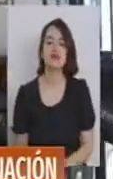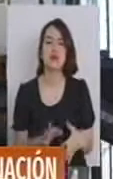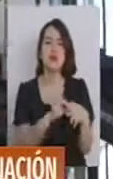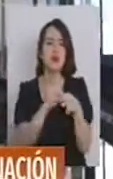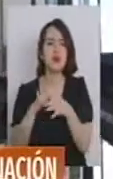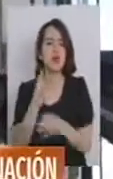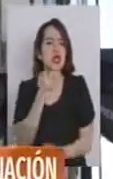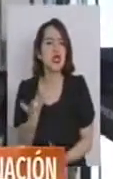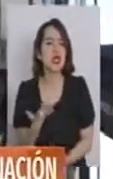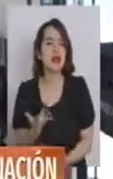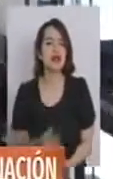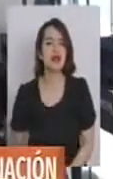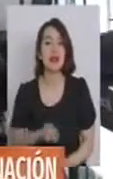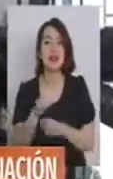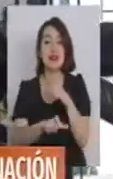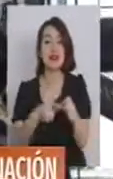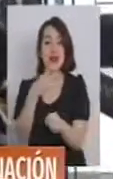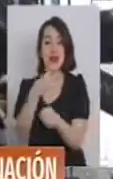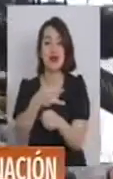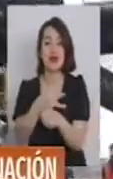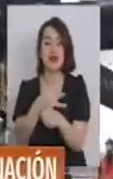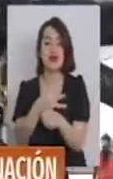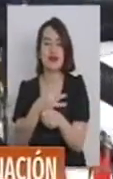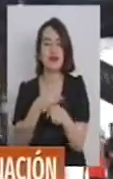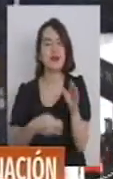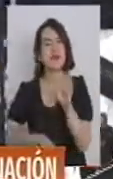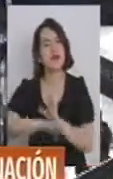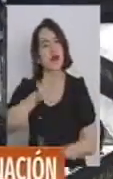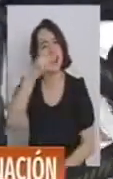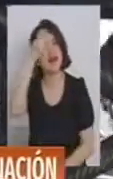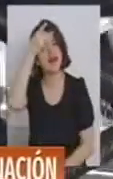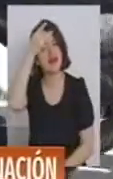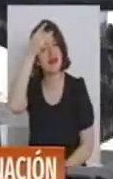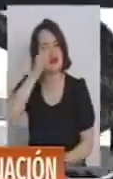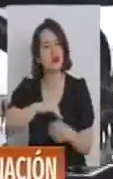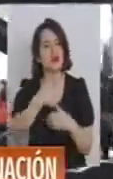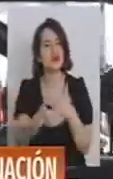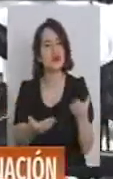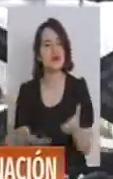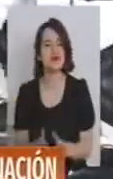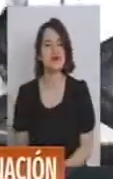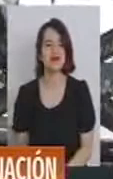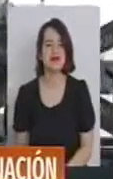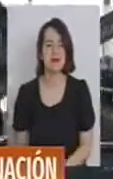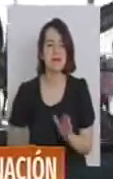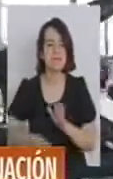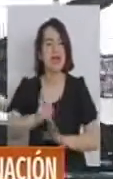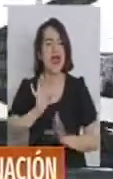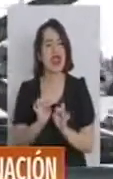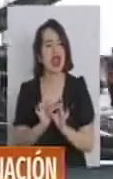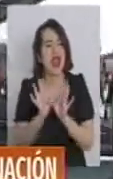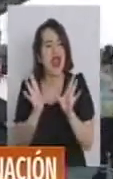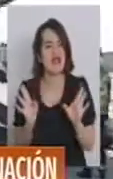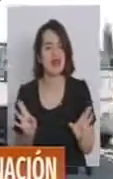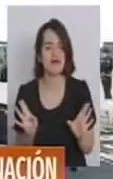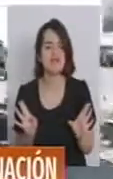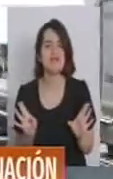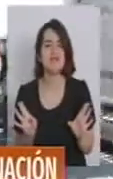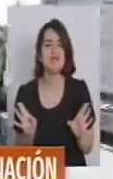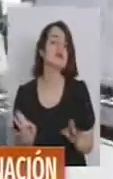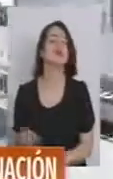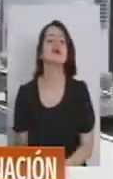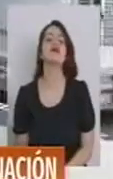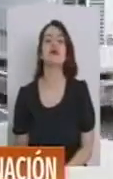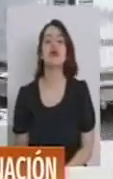simple. Los adultos mayores tienden a enfermarse más, se enferman en forma más grave, comprometen